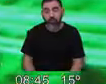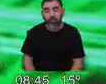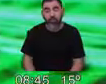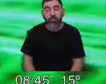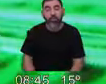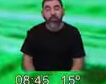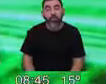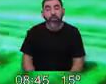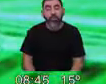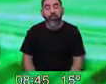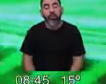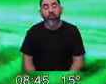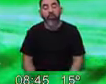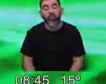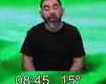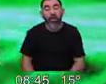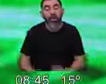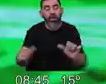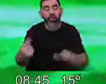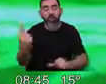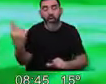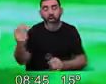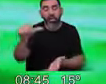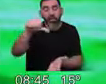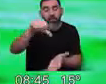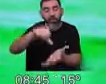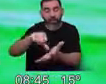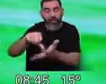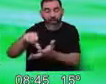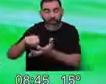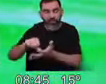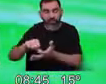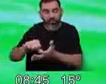y esto estamos haciendo en cada uno de los países, y esto es lo que vamos a debatir. Claro.